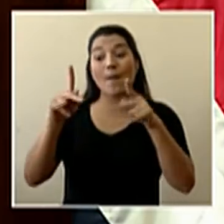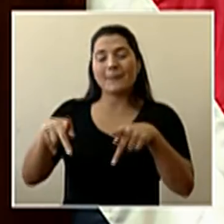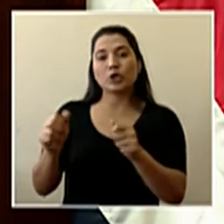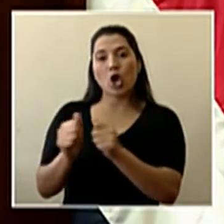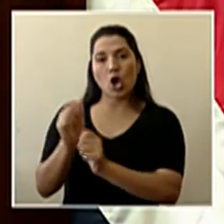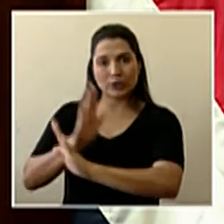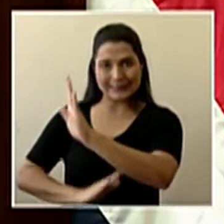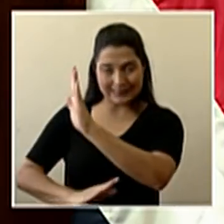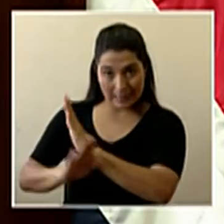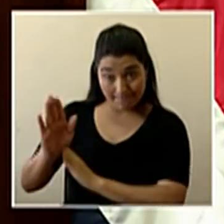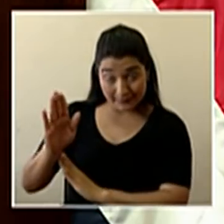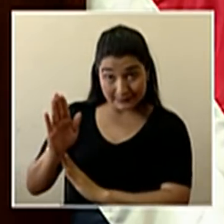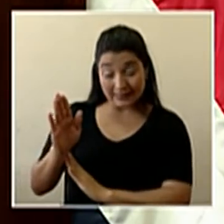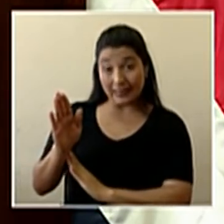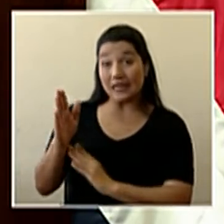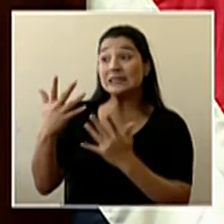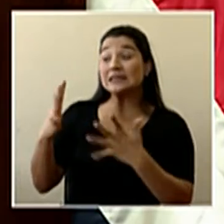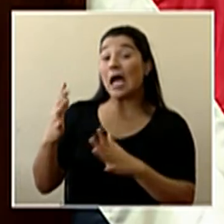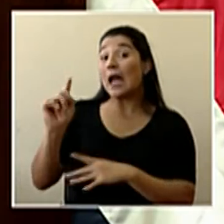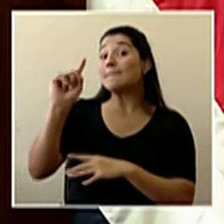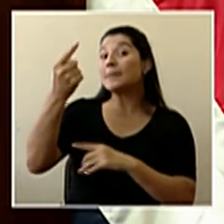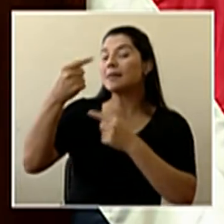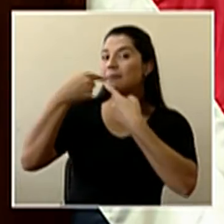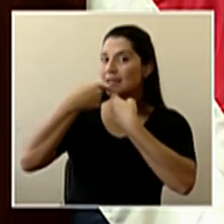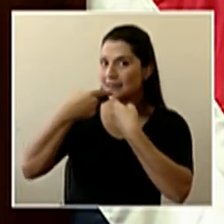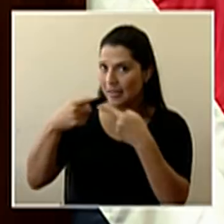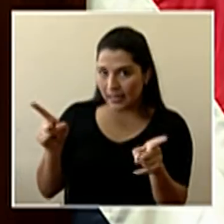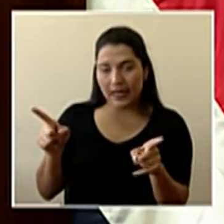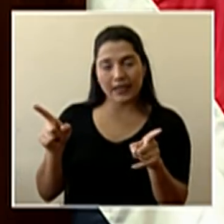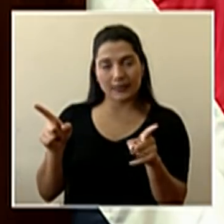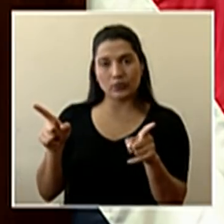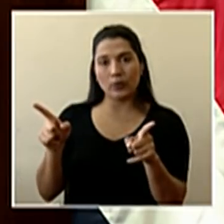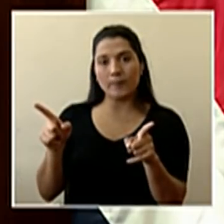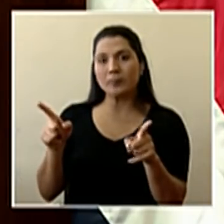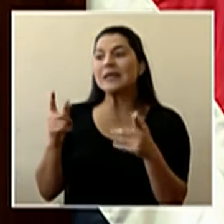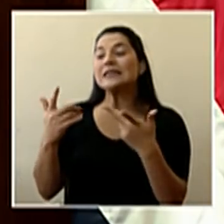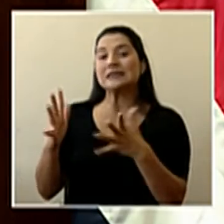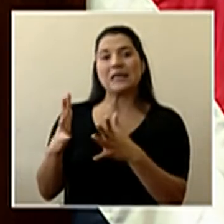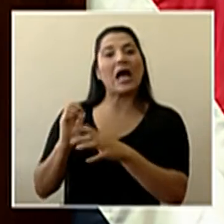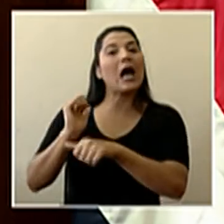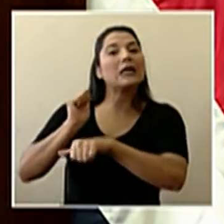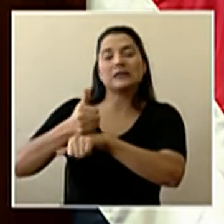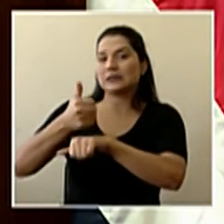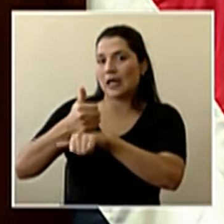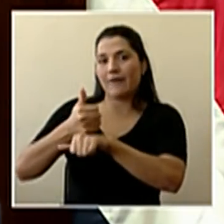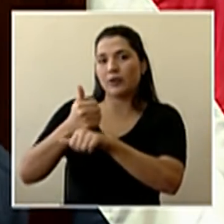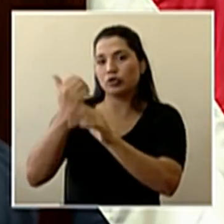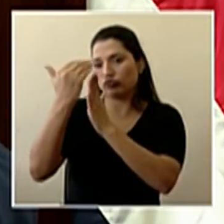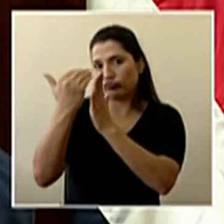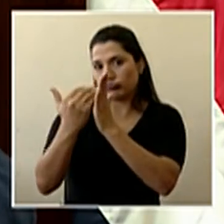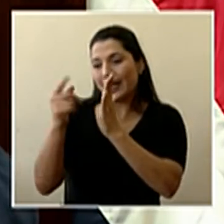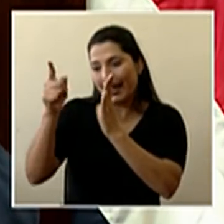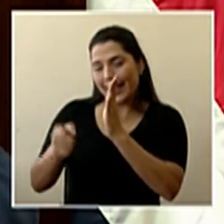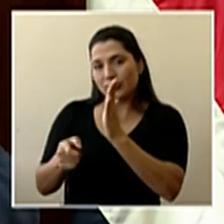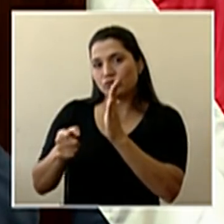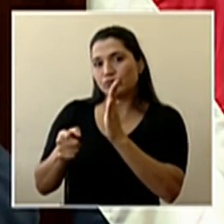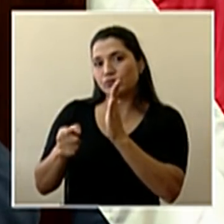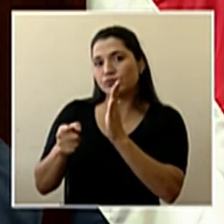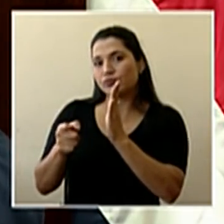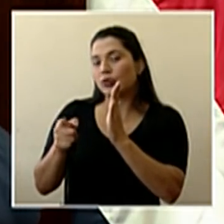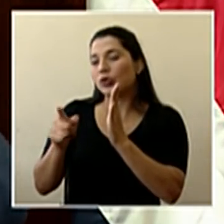discapacidad, ya en el primer decreto que se va a replicar como excepción, estaban, valga la redundancia, excepcionados. Cuando se